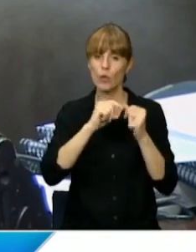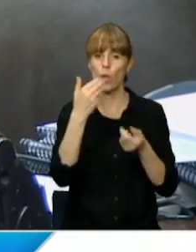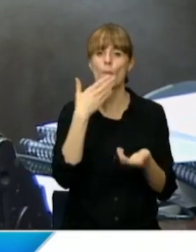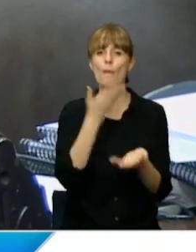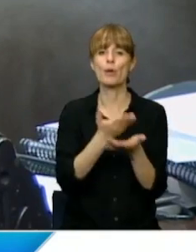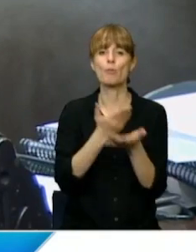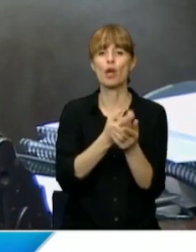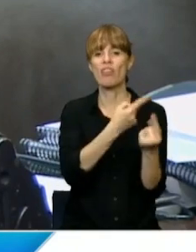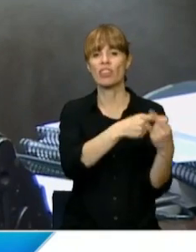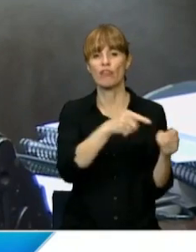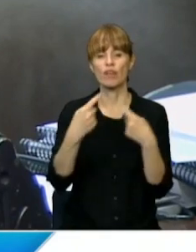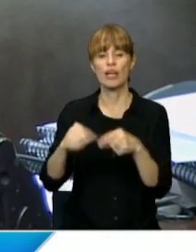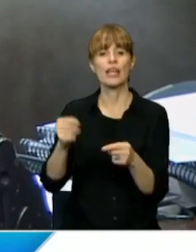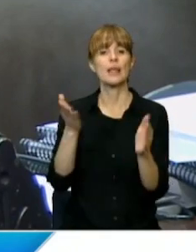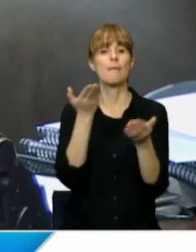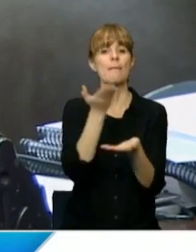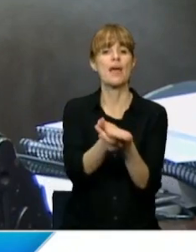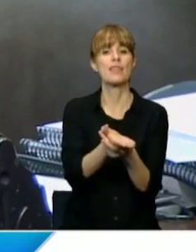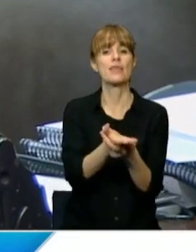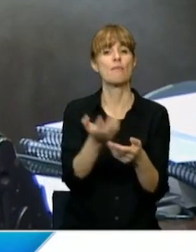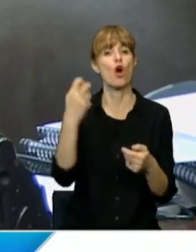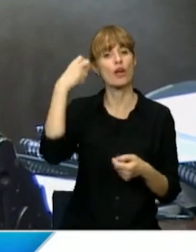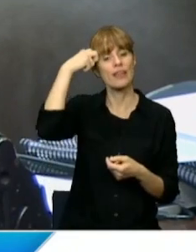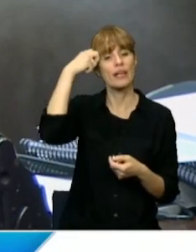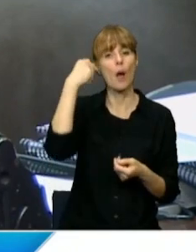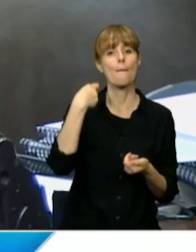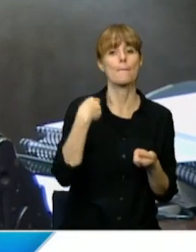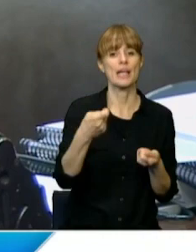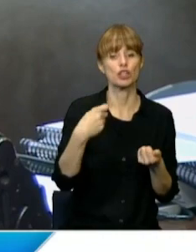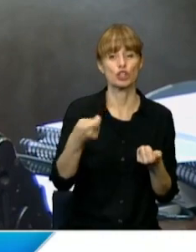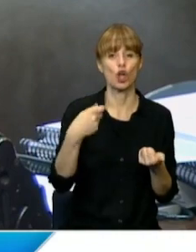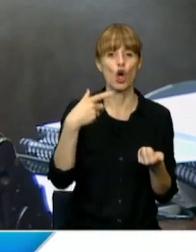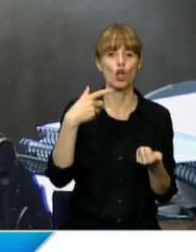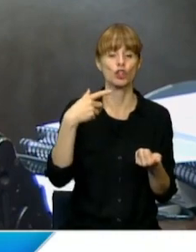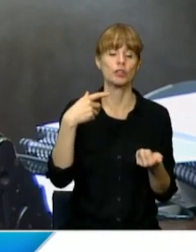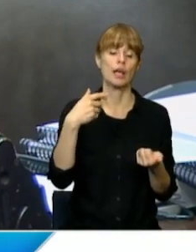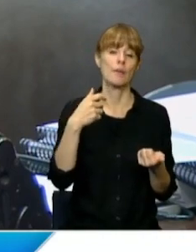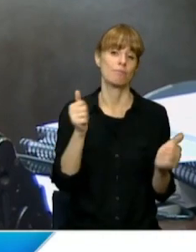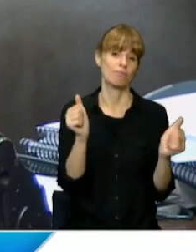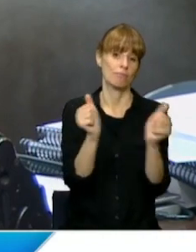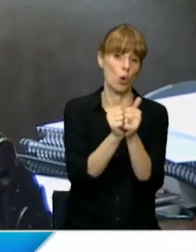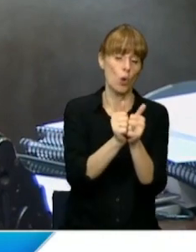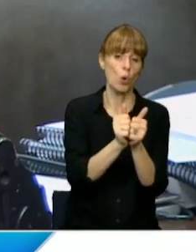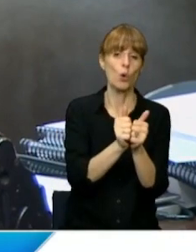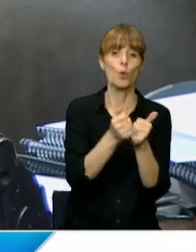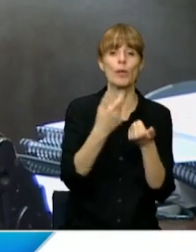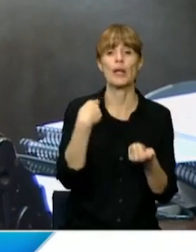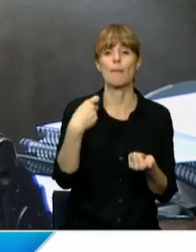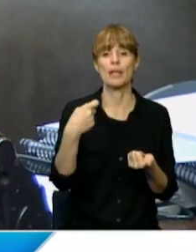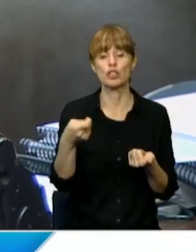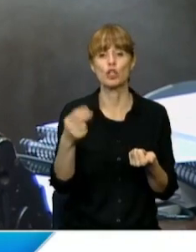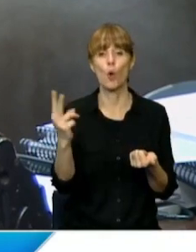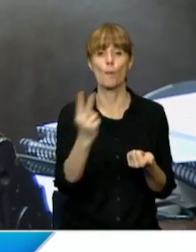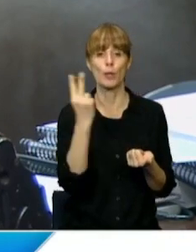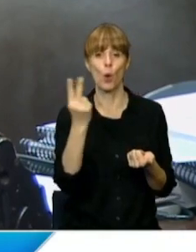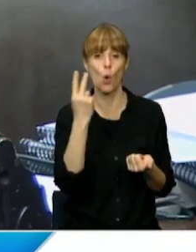diferenciación. Venimos al radicalismo, pensión a la viuda, pensión a la concubina, es una tradición que tenemos, lo vamos a defender